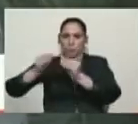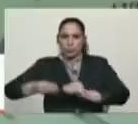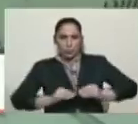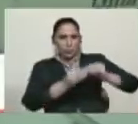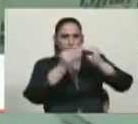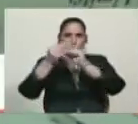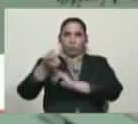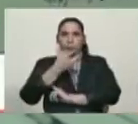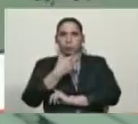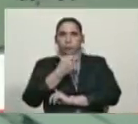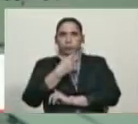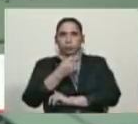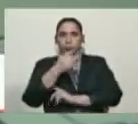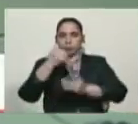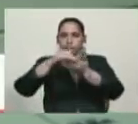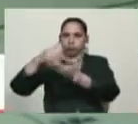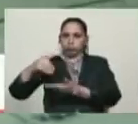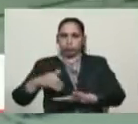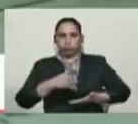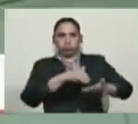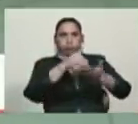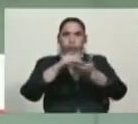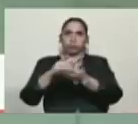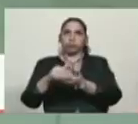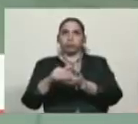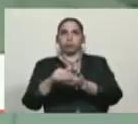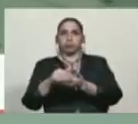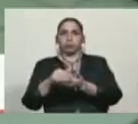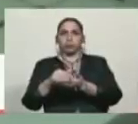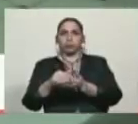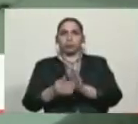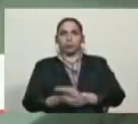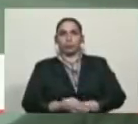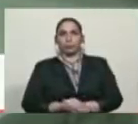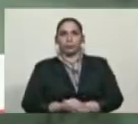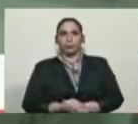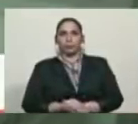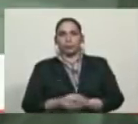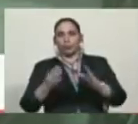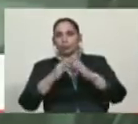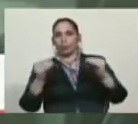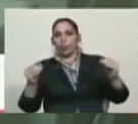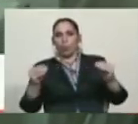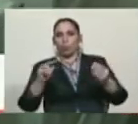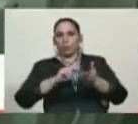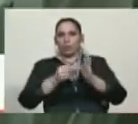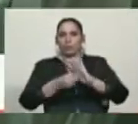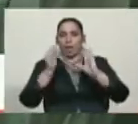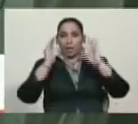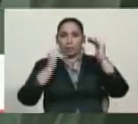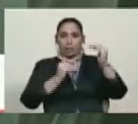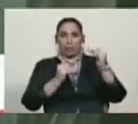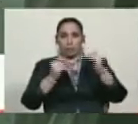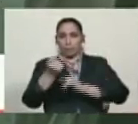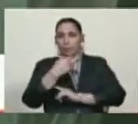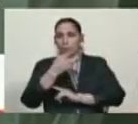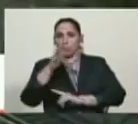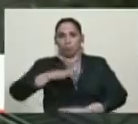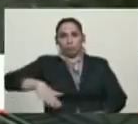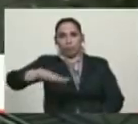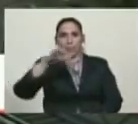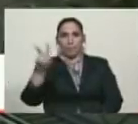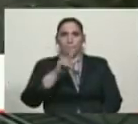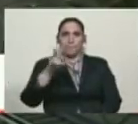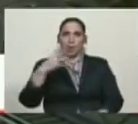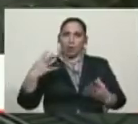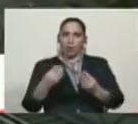medicamentos y en la institución de los medicamentos sino inclusive en la escogencia y en todo lo que es la atención de medicamentos en todo el país la cooperación con